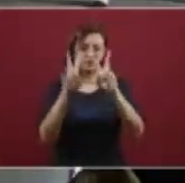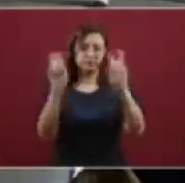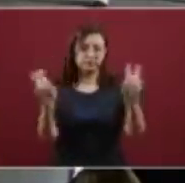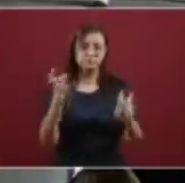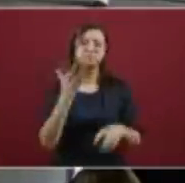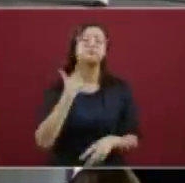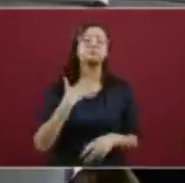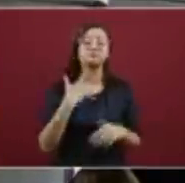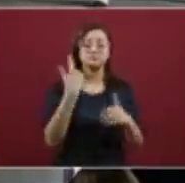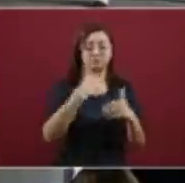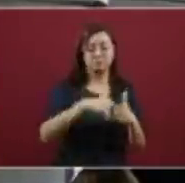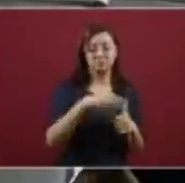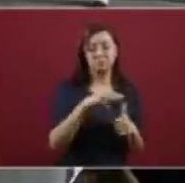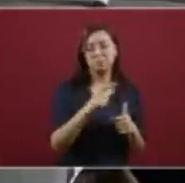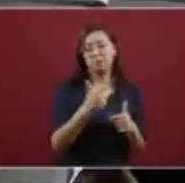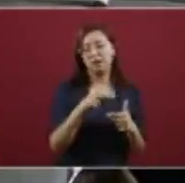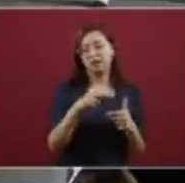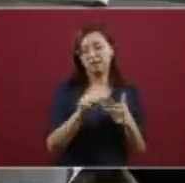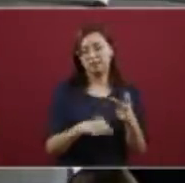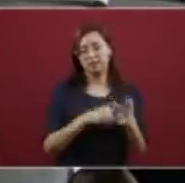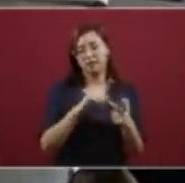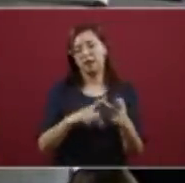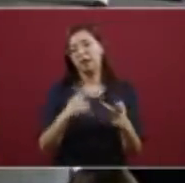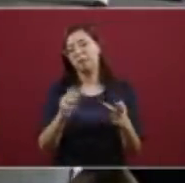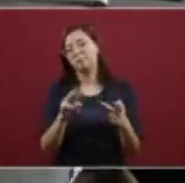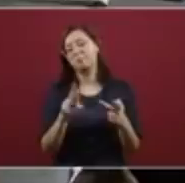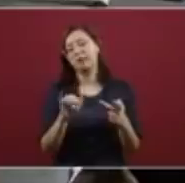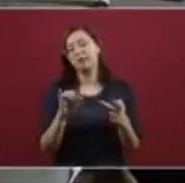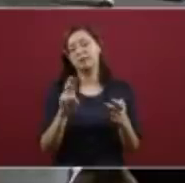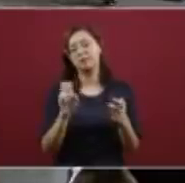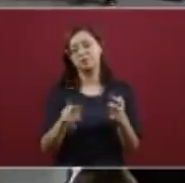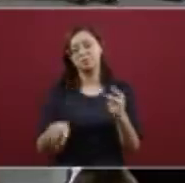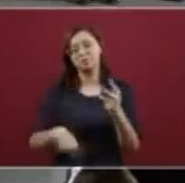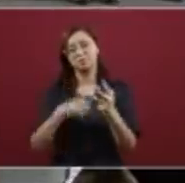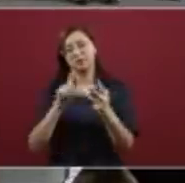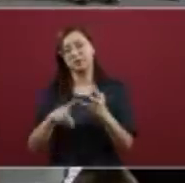regular, premium y diésel. Es cuanto, señor presidente.